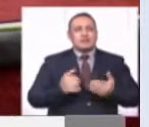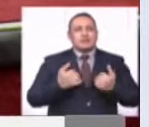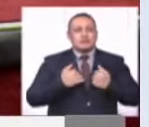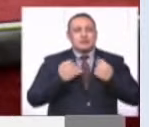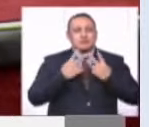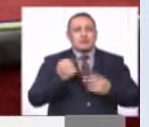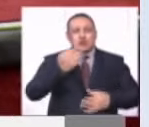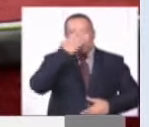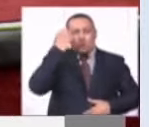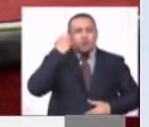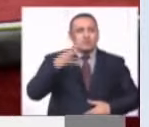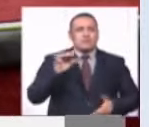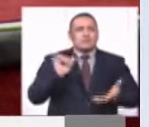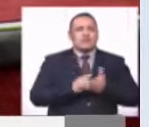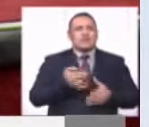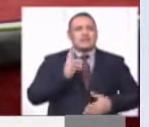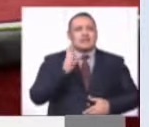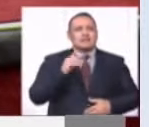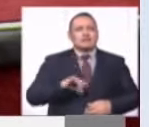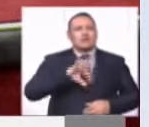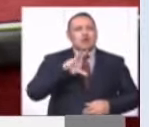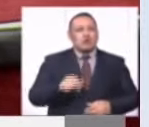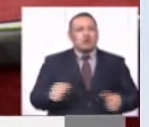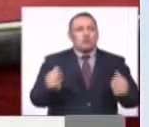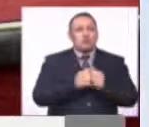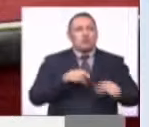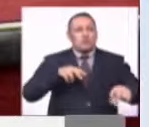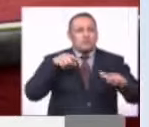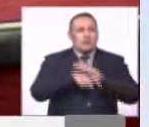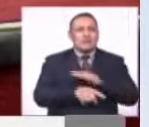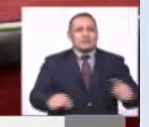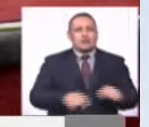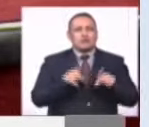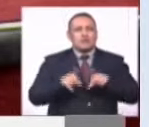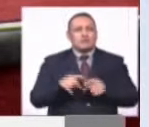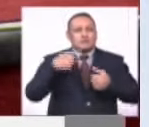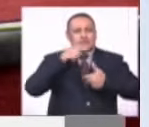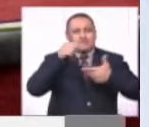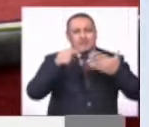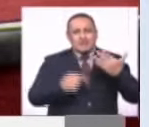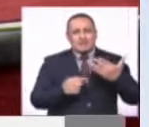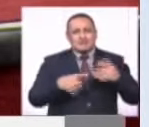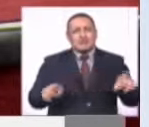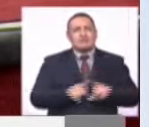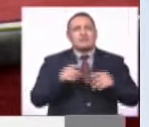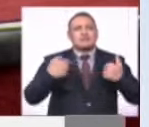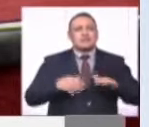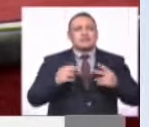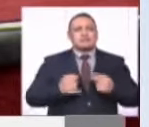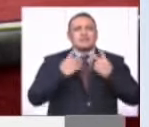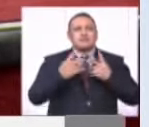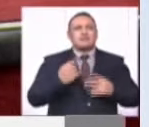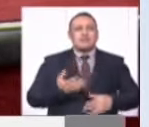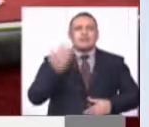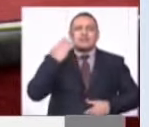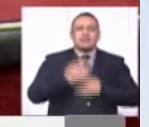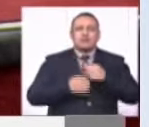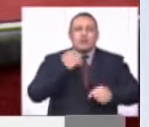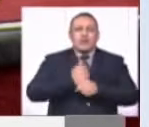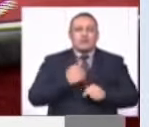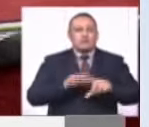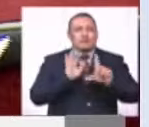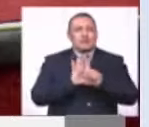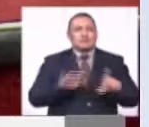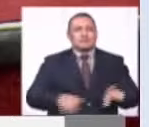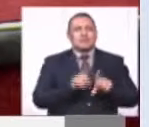Pero olvidan que el delito de robo, homicidio y etcétera ya existe hace décadas esas